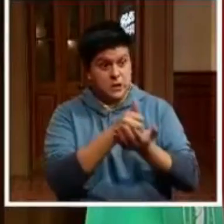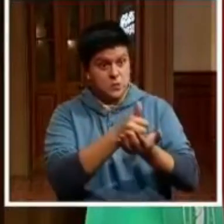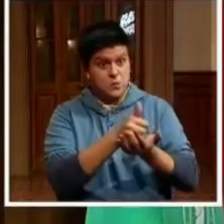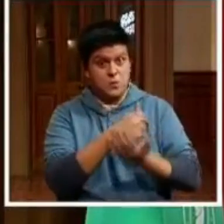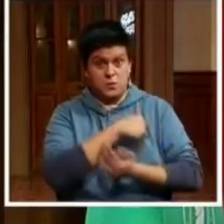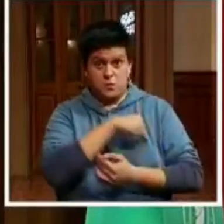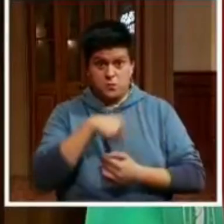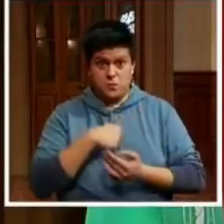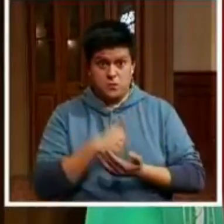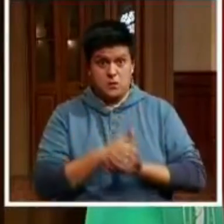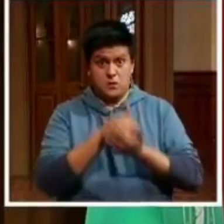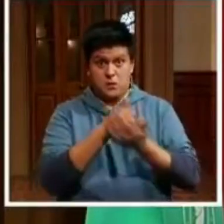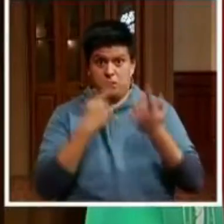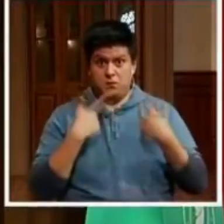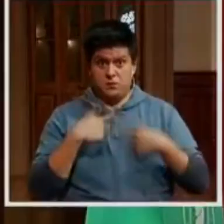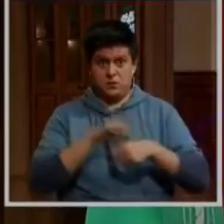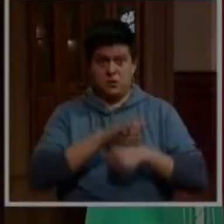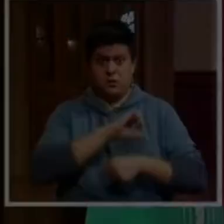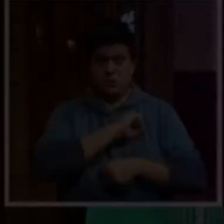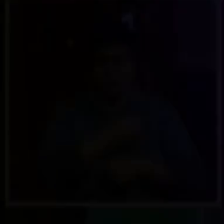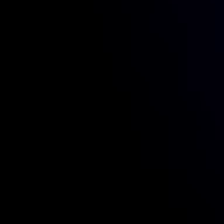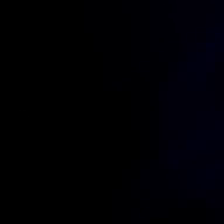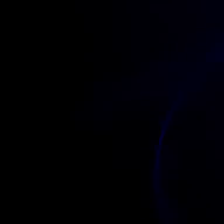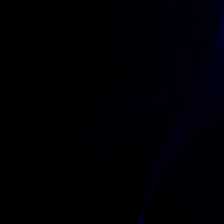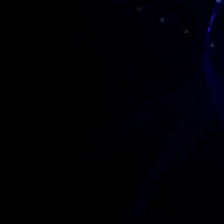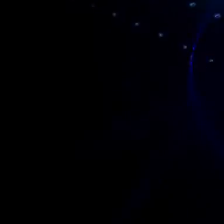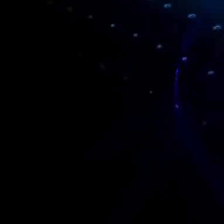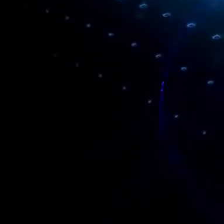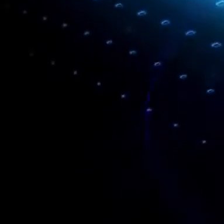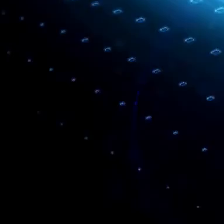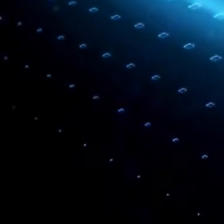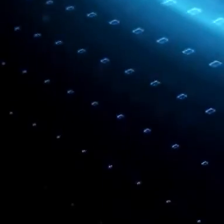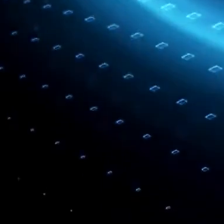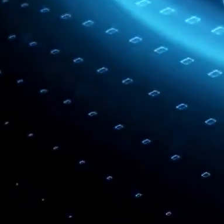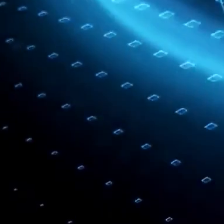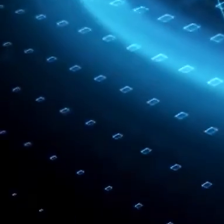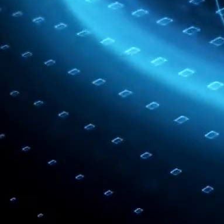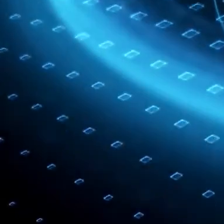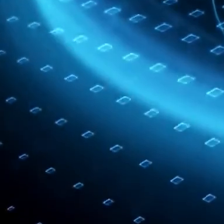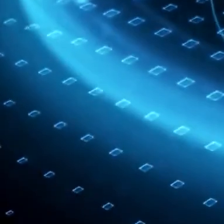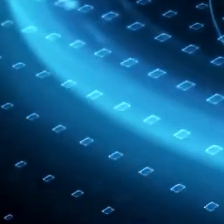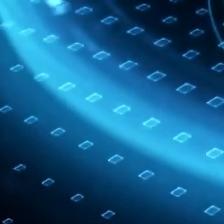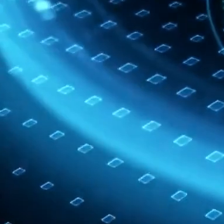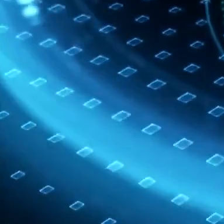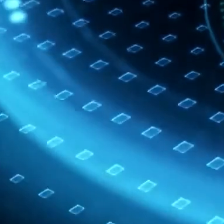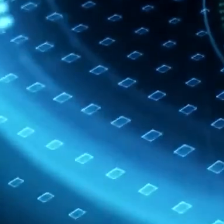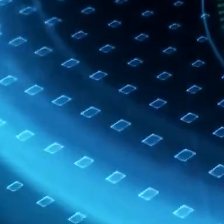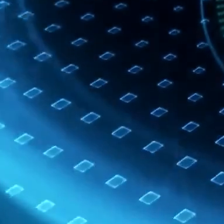Por favor, se los pido.